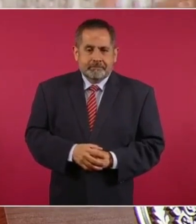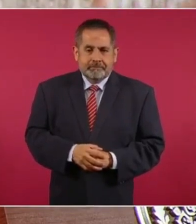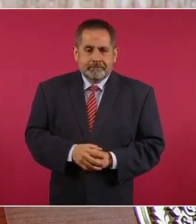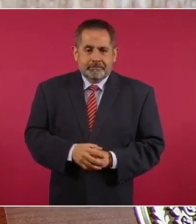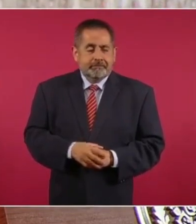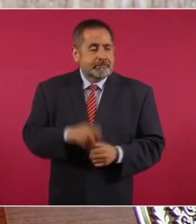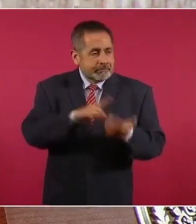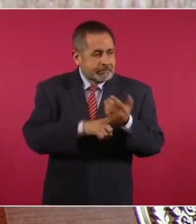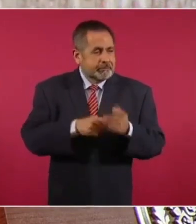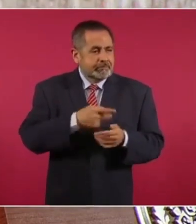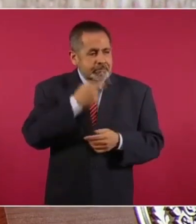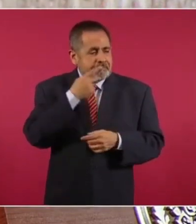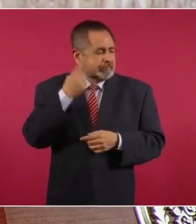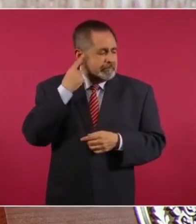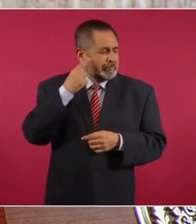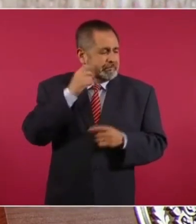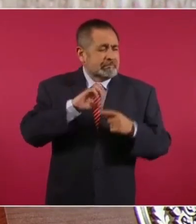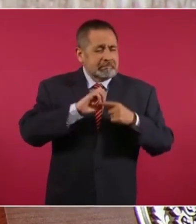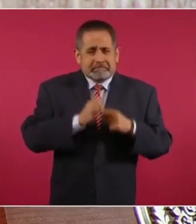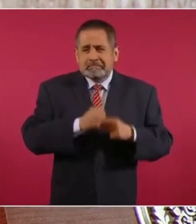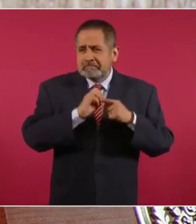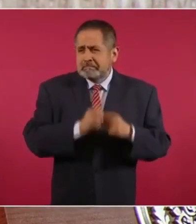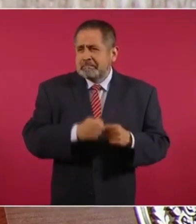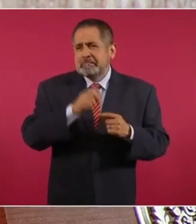Estar escuchando lo mismo y lo mismo y lo mismo.